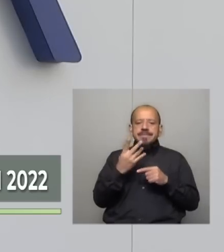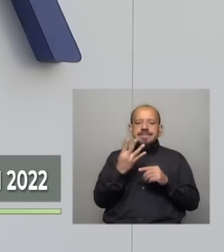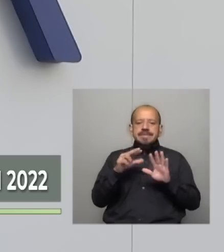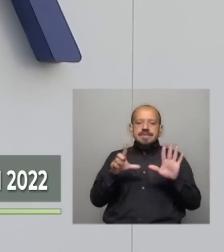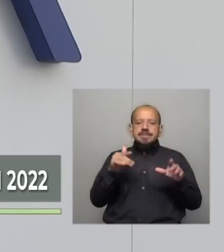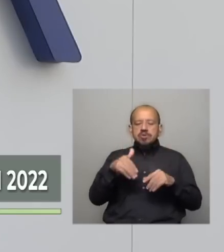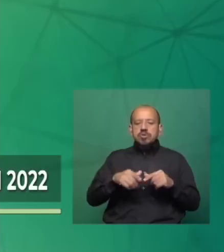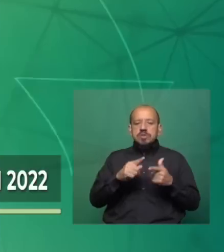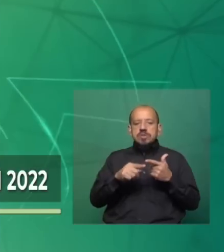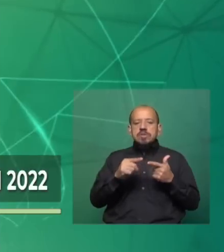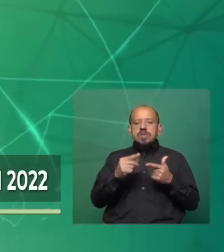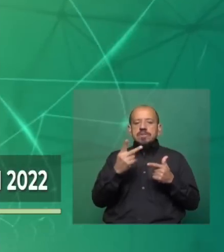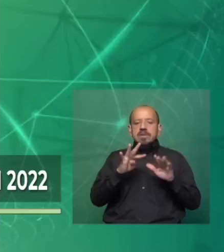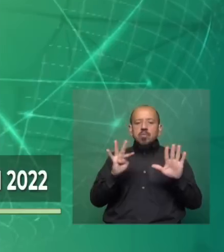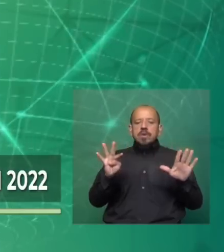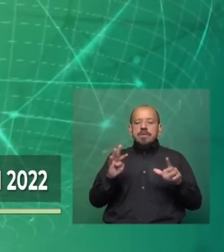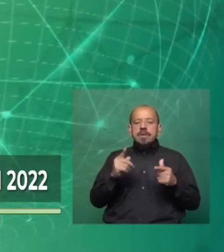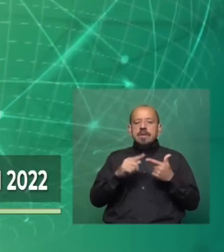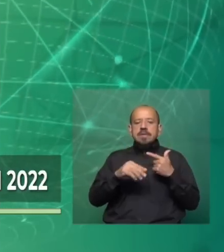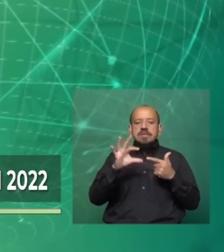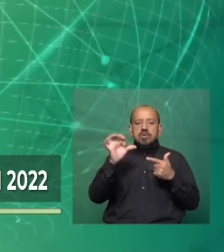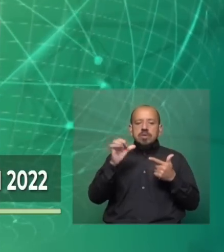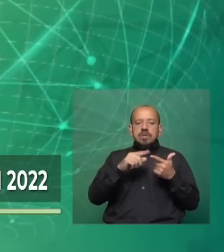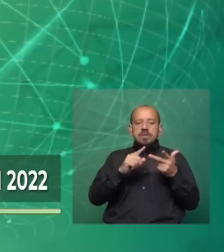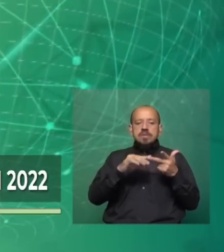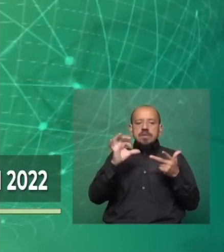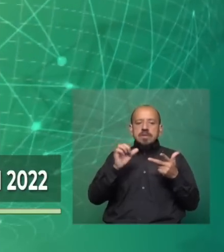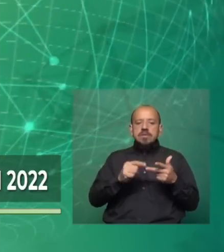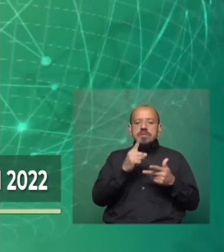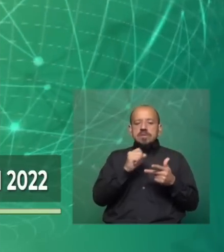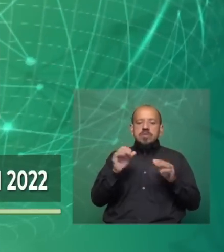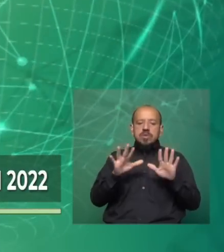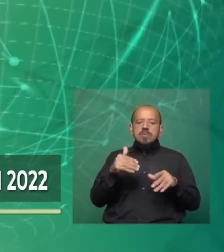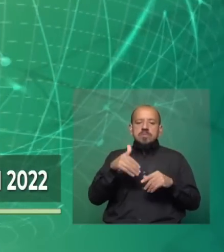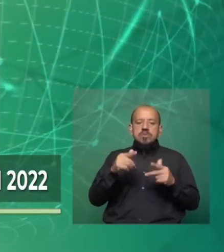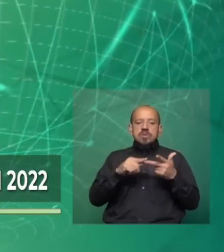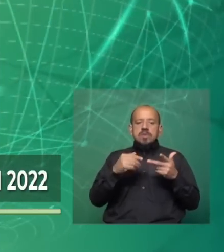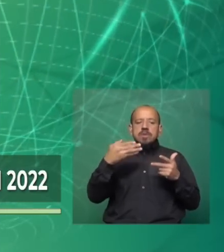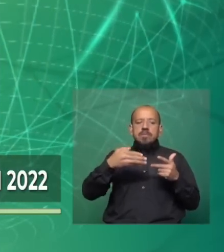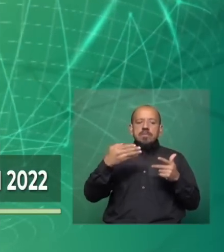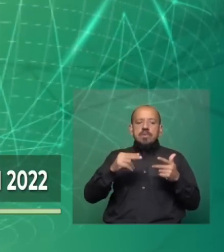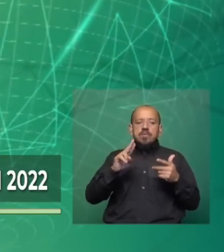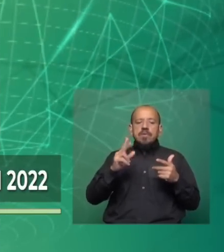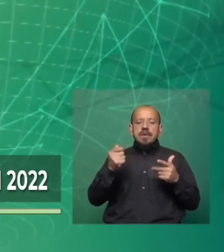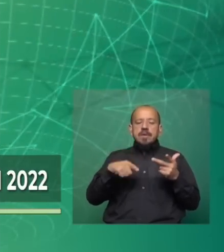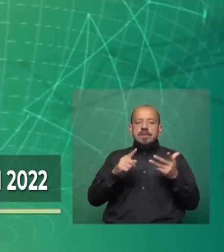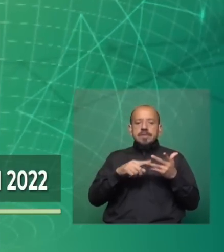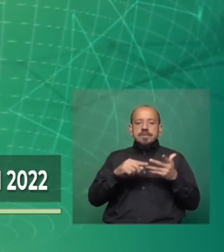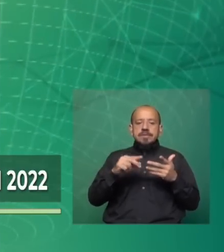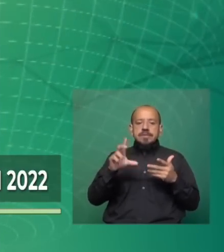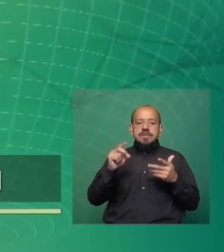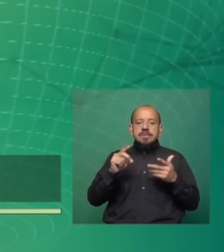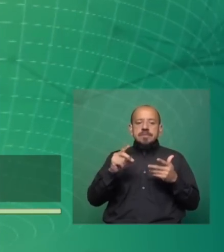dólares Scotiabank 29 millones de dólares Santander 110 millones de dólares BBVA 30 millones y